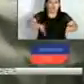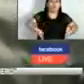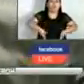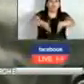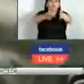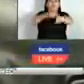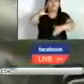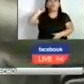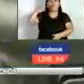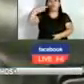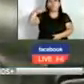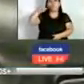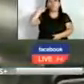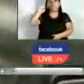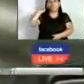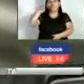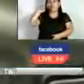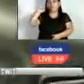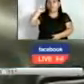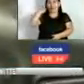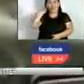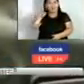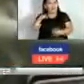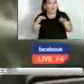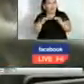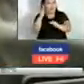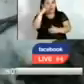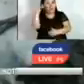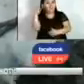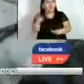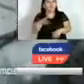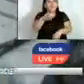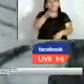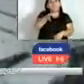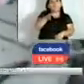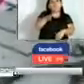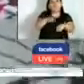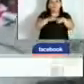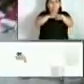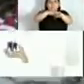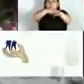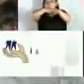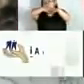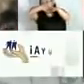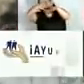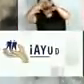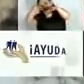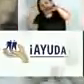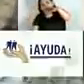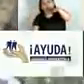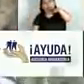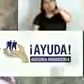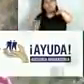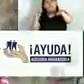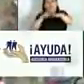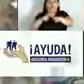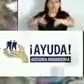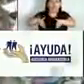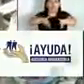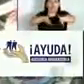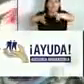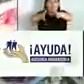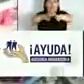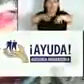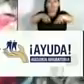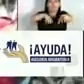de Cochabamba, en el centro precisamente también de Bolivia, al caer un autobús de pasajeros a un precipicio. El hecho ocurrió en una carretera que une